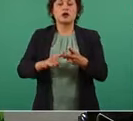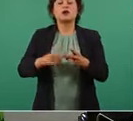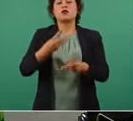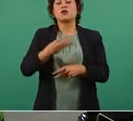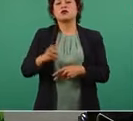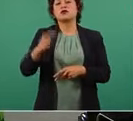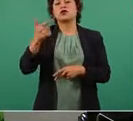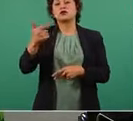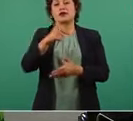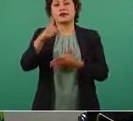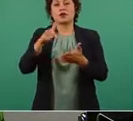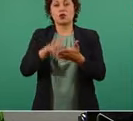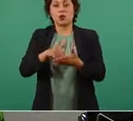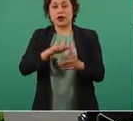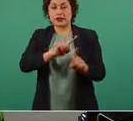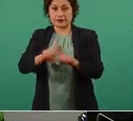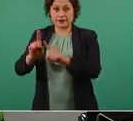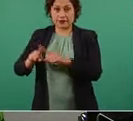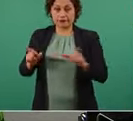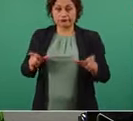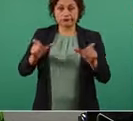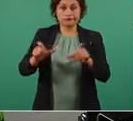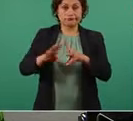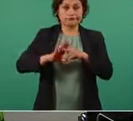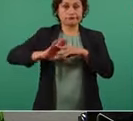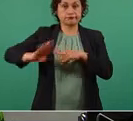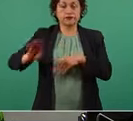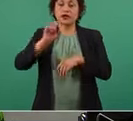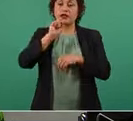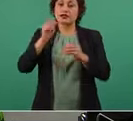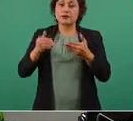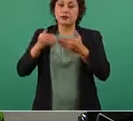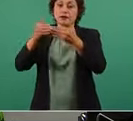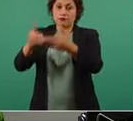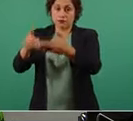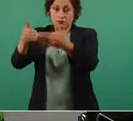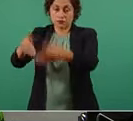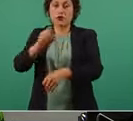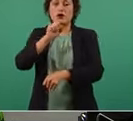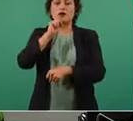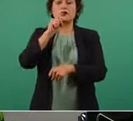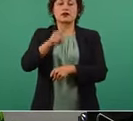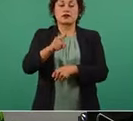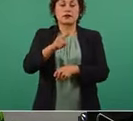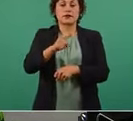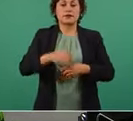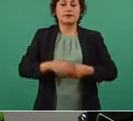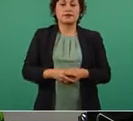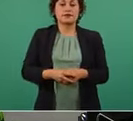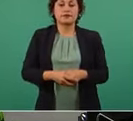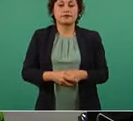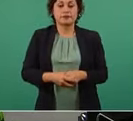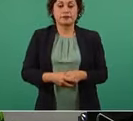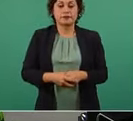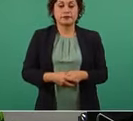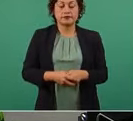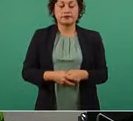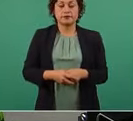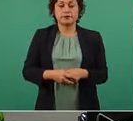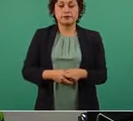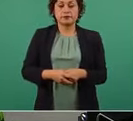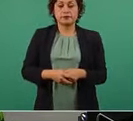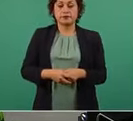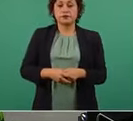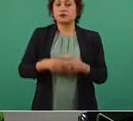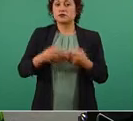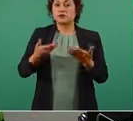y también buques y embarcaciones que hacen el control marítimo. Adelante, por favor. Dentro